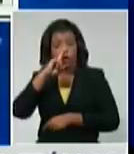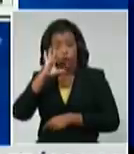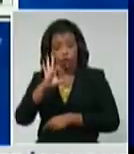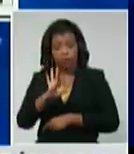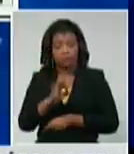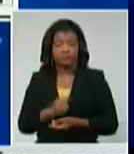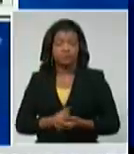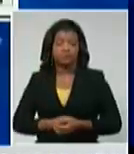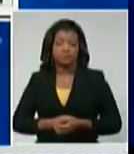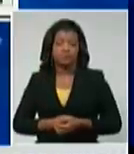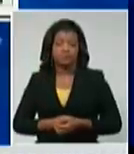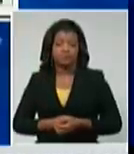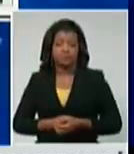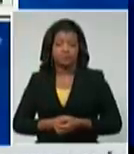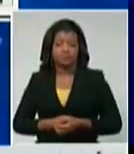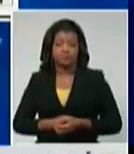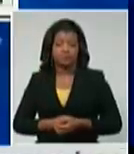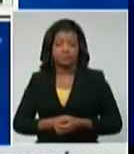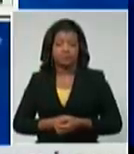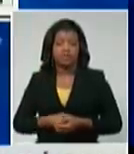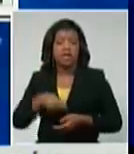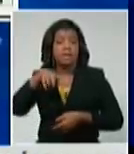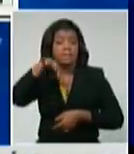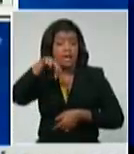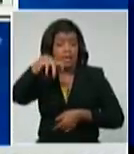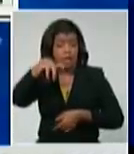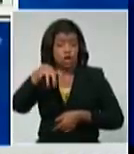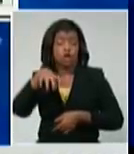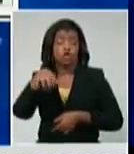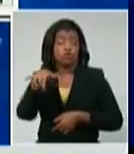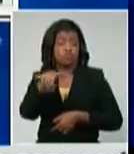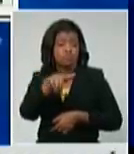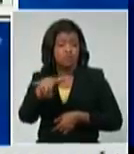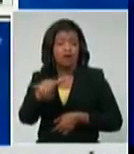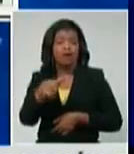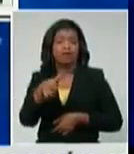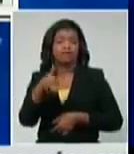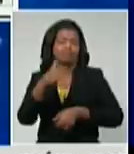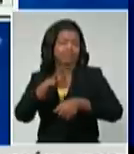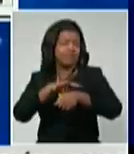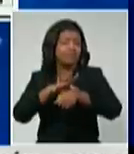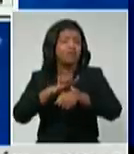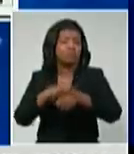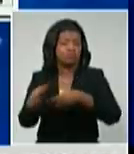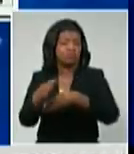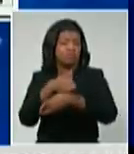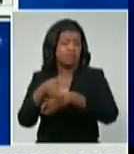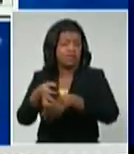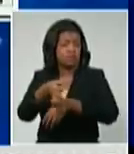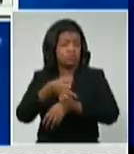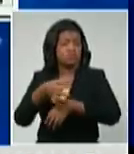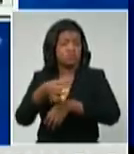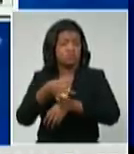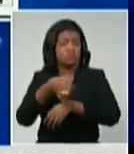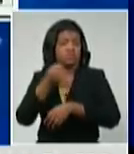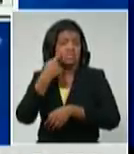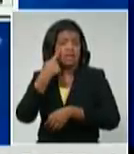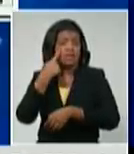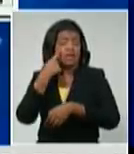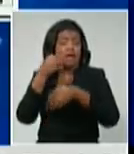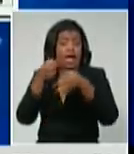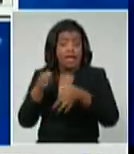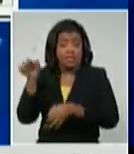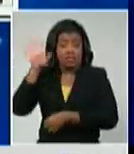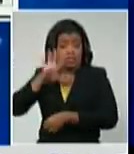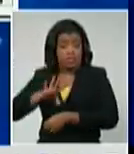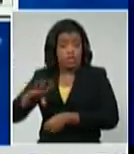el propio Pinar Turcios Lima, Guane, así, que como ustedes ven es donde se concentran los